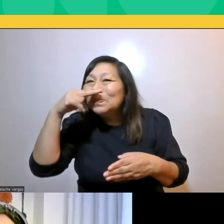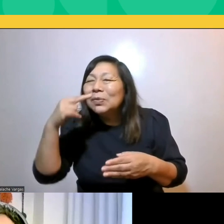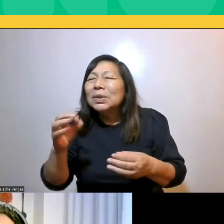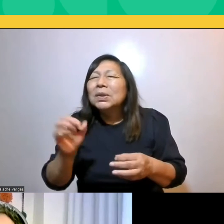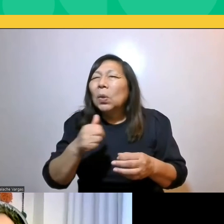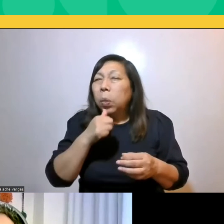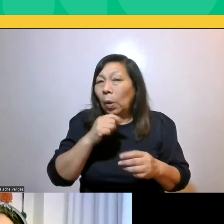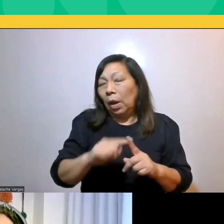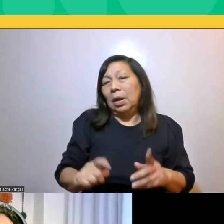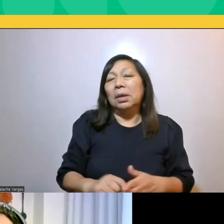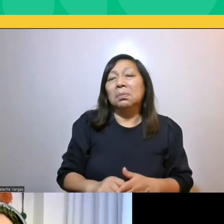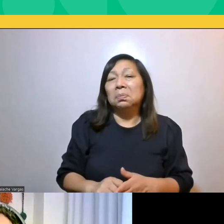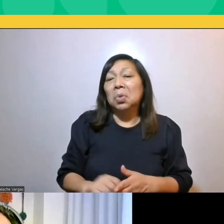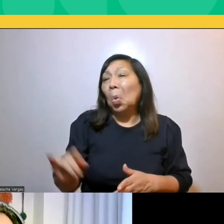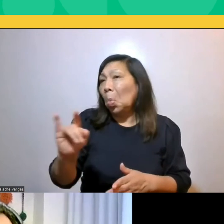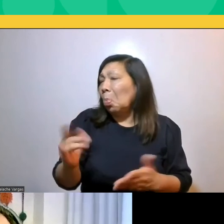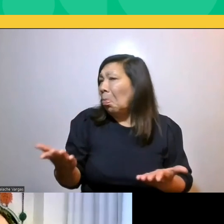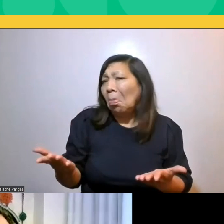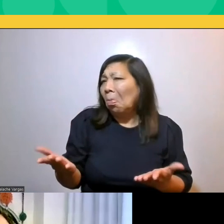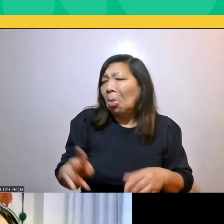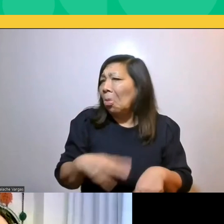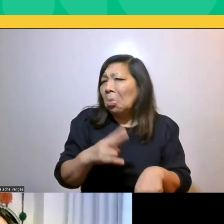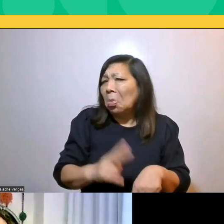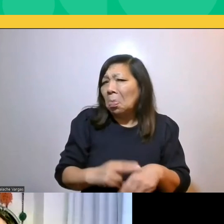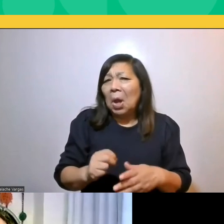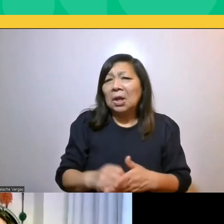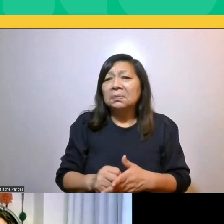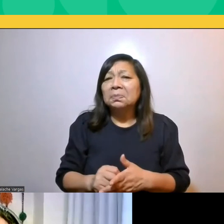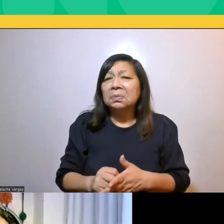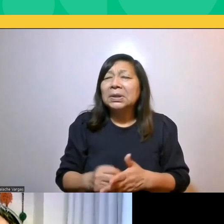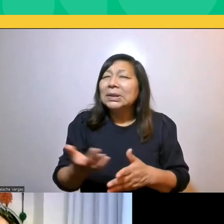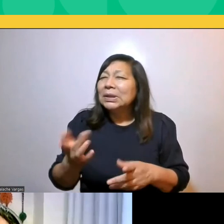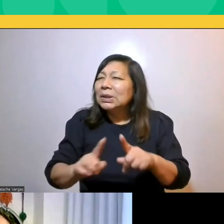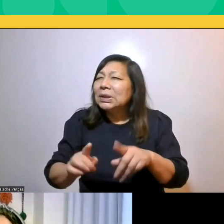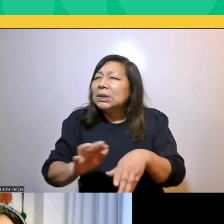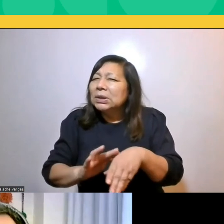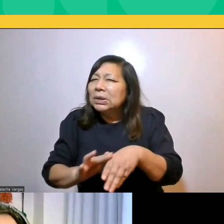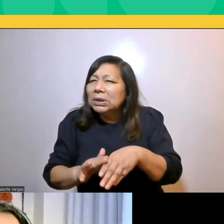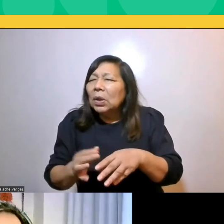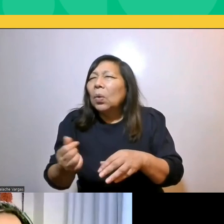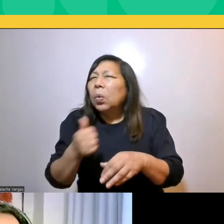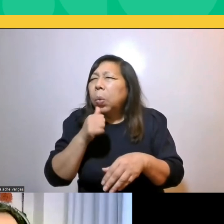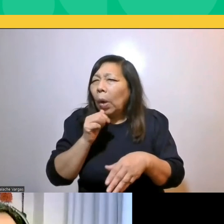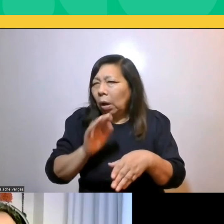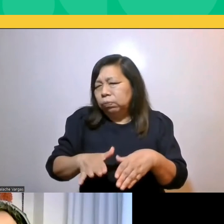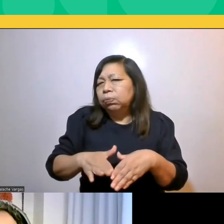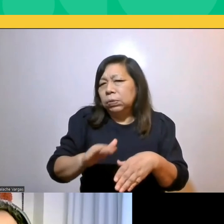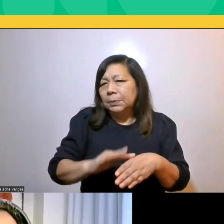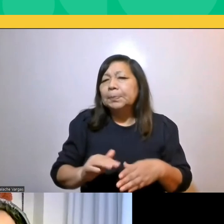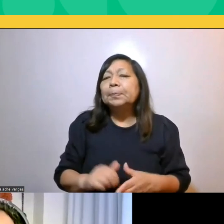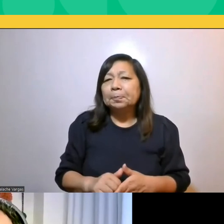irritantes y de repente lo usas y no te pasa nada, pero hay quienes son más sensibles y les genera irritaciones.